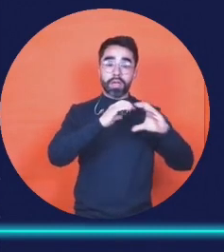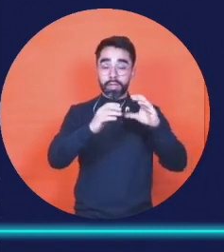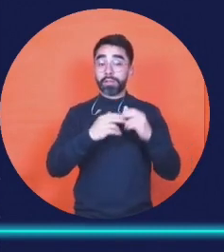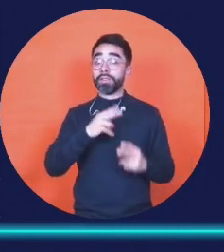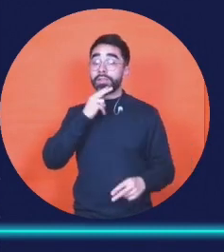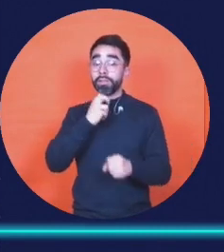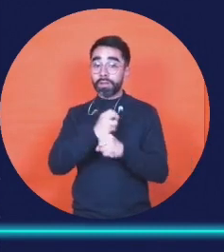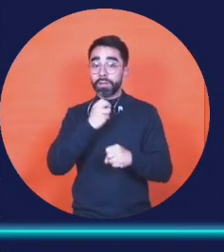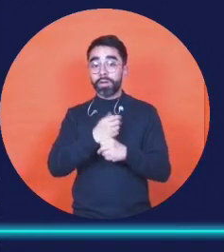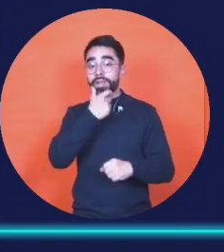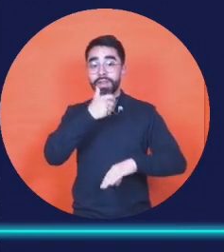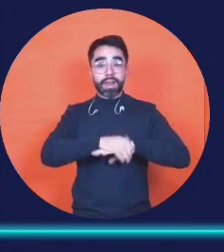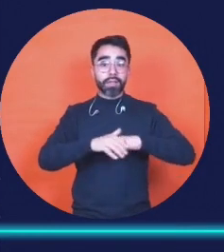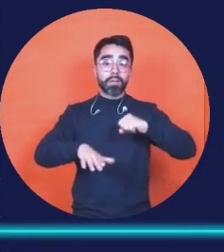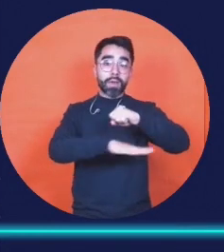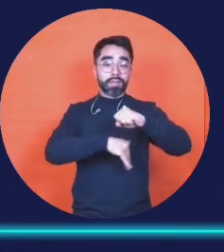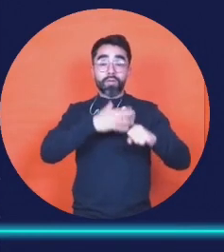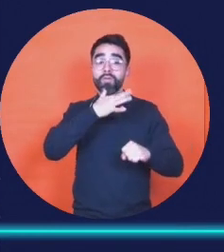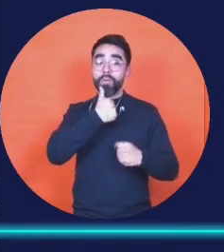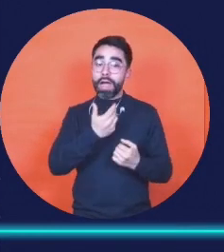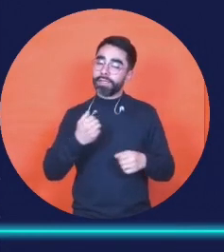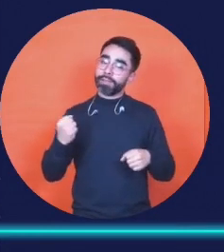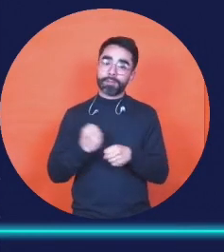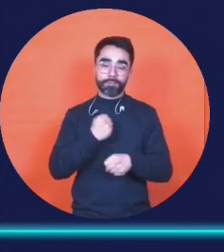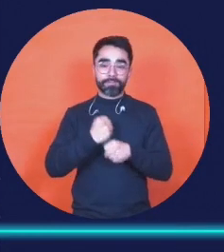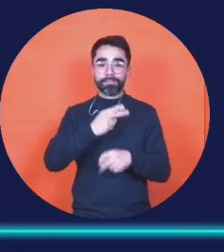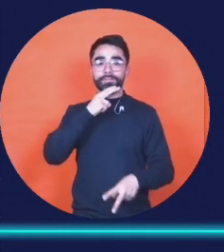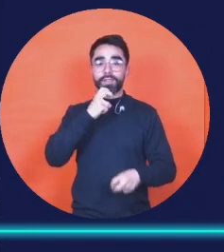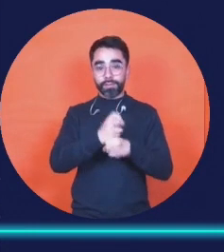trabajar. Entonces, para cerrar,